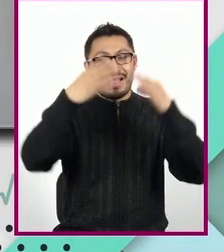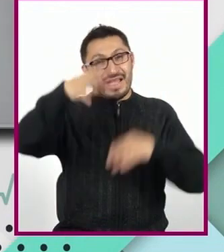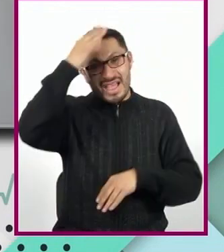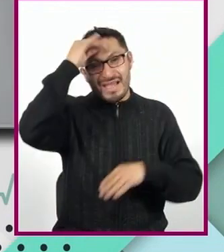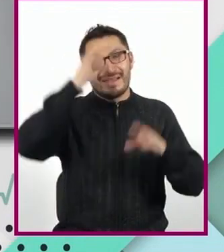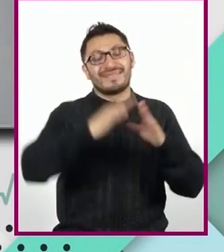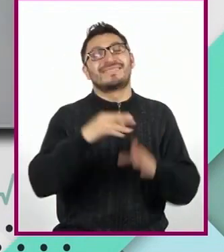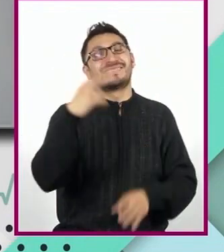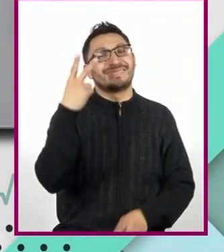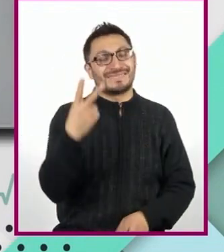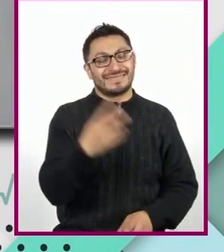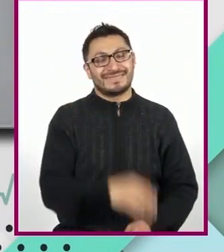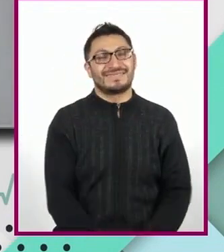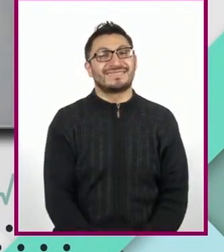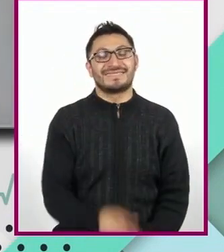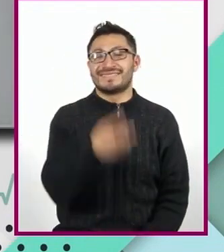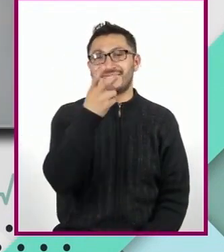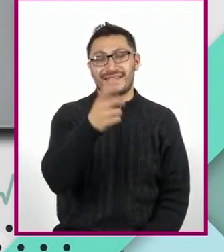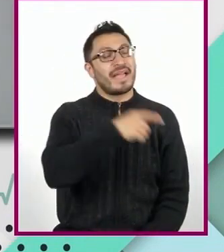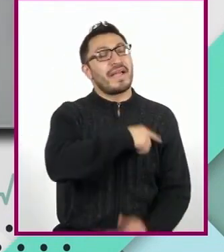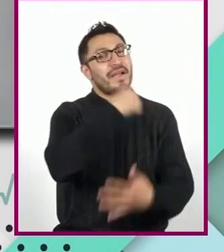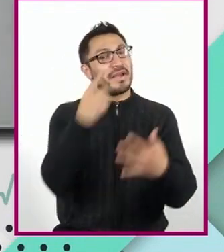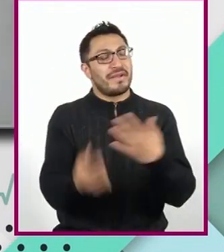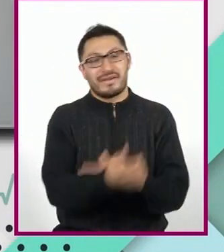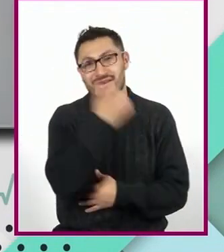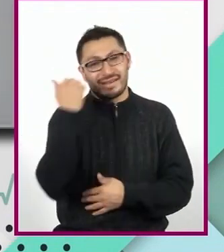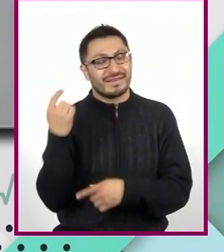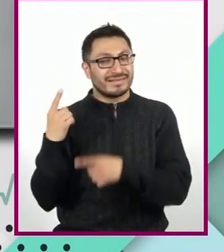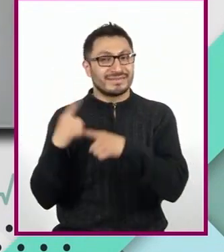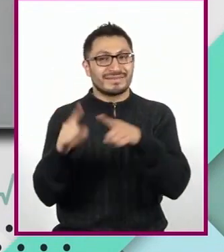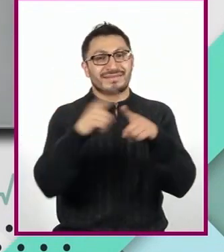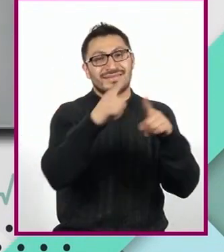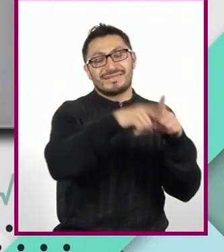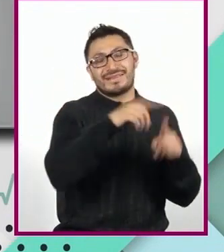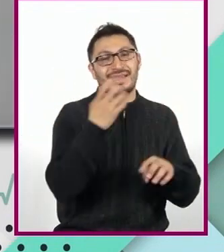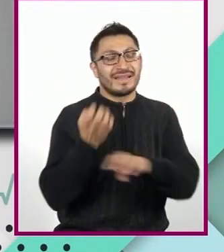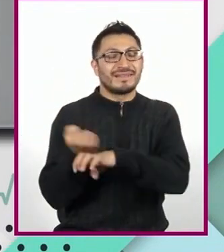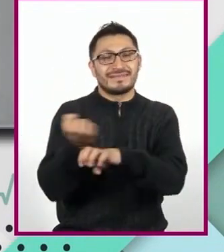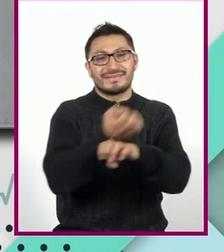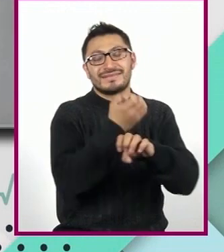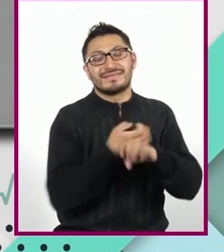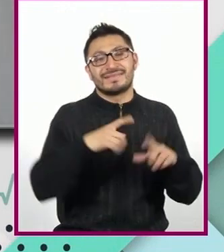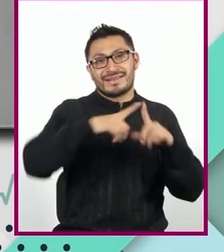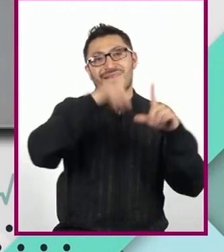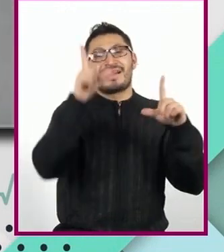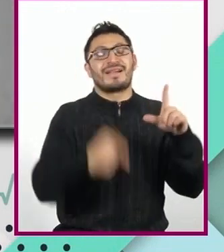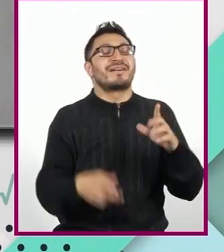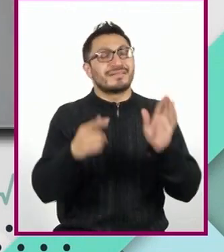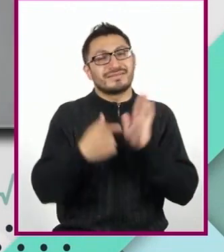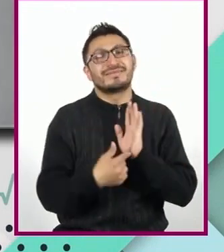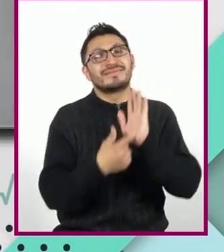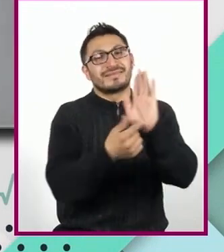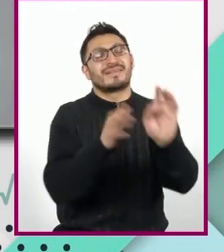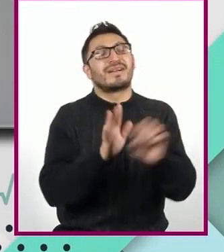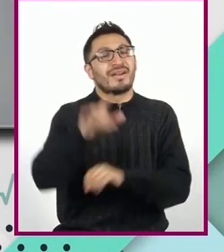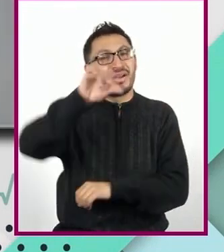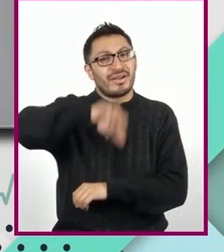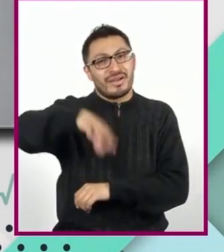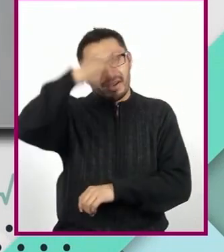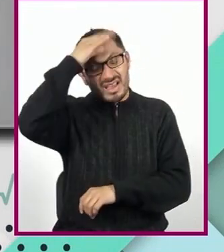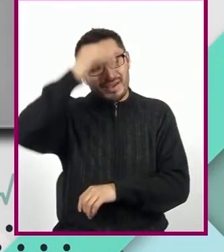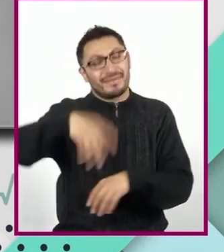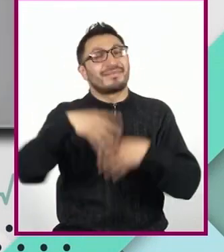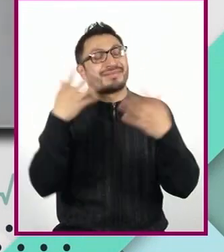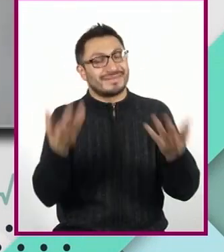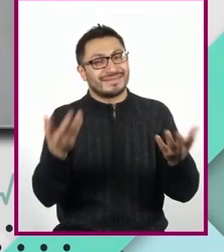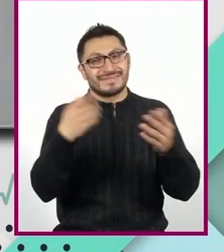2. Por ello, varios estudiantes de diversas partes del país presentaremos lo que hemos aprendido a través de